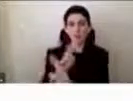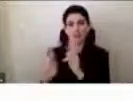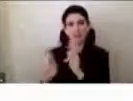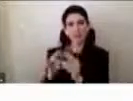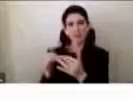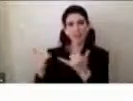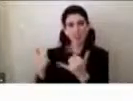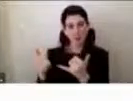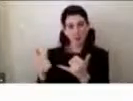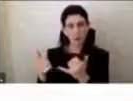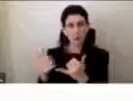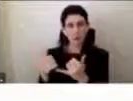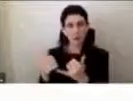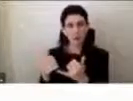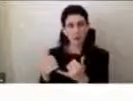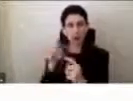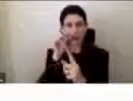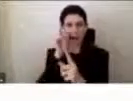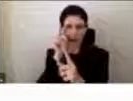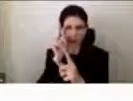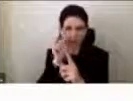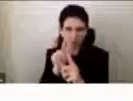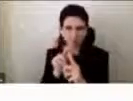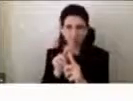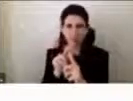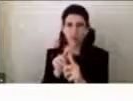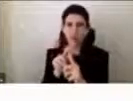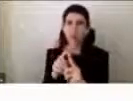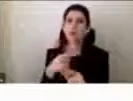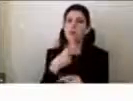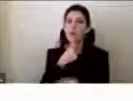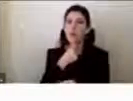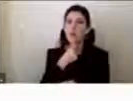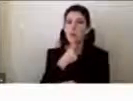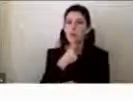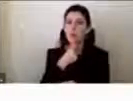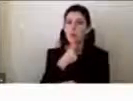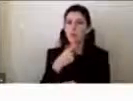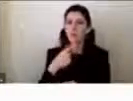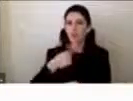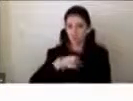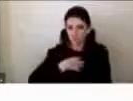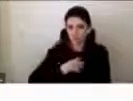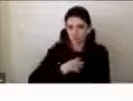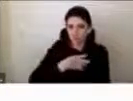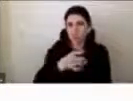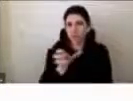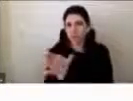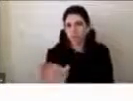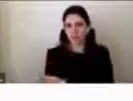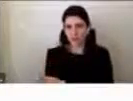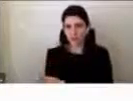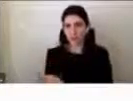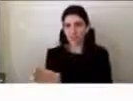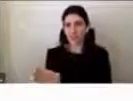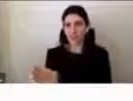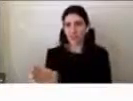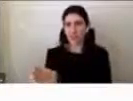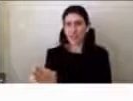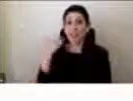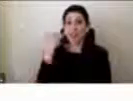énfasis, me gusta ponerlo en esto de ponerse en el lugar del niño mientras estamos jugando, en el lugar de la niña mientras estamos haciendo lo que estemos